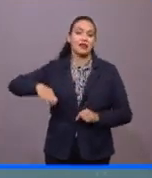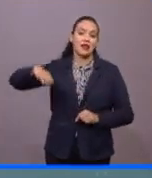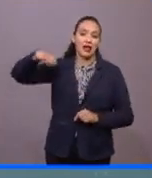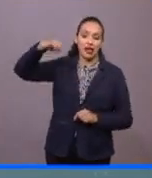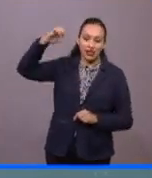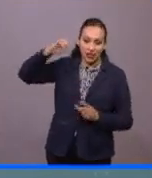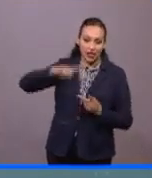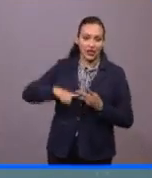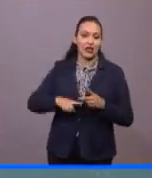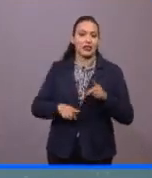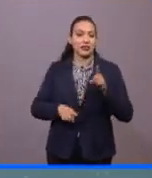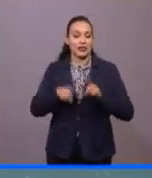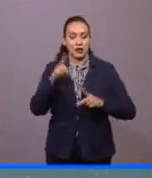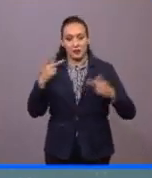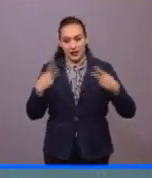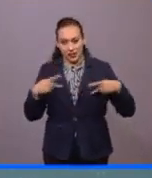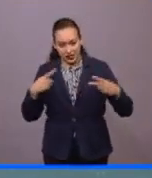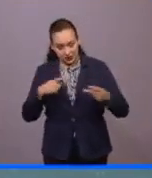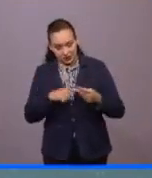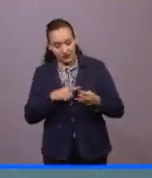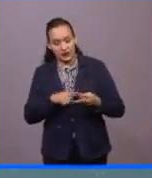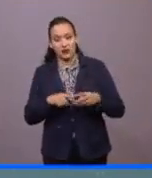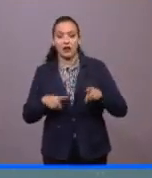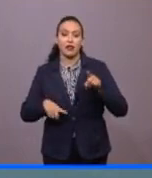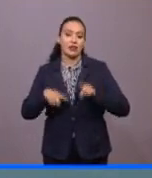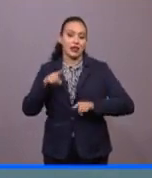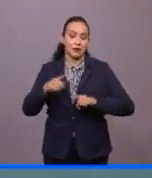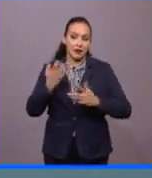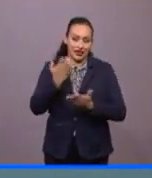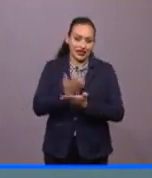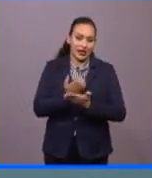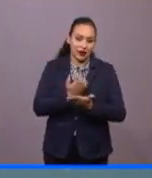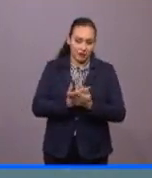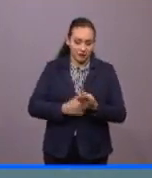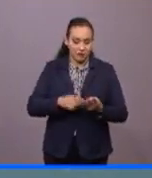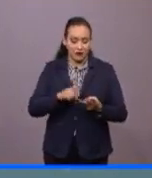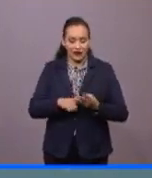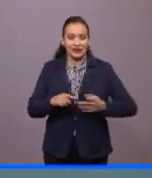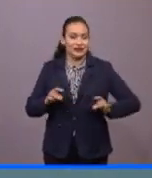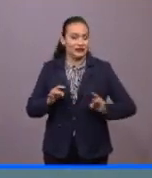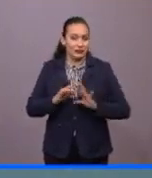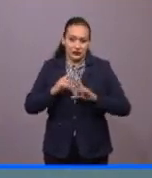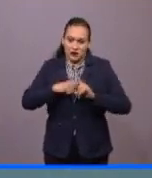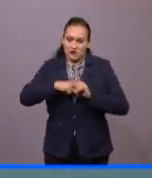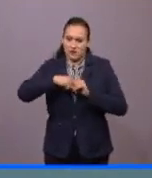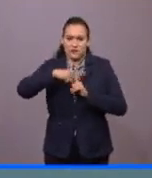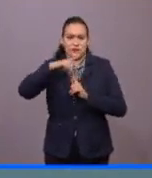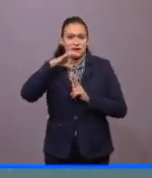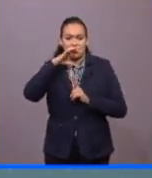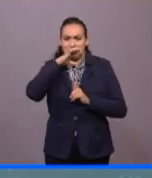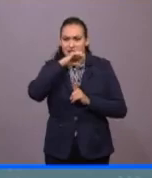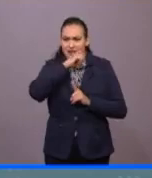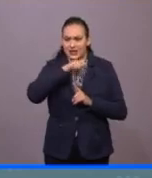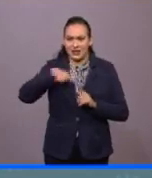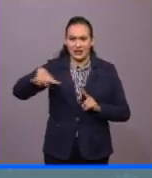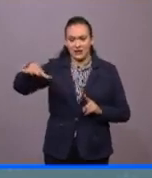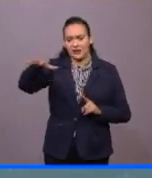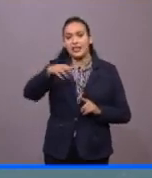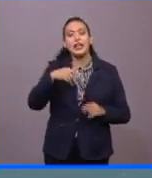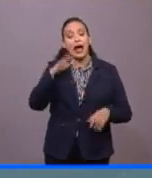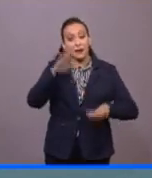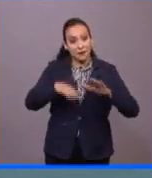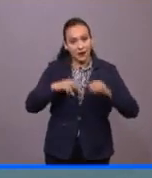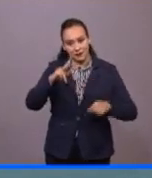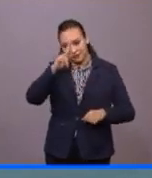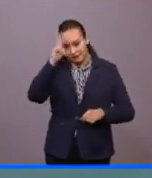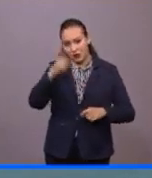nuestra ocupación, de nuestra situación socioeconómica, y entonces eso va a generar riesgos sobre grupos